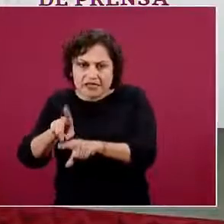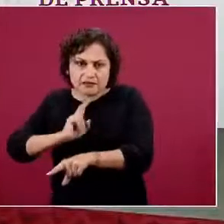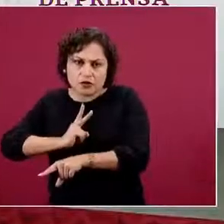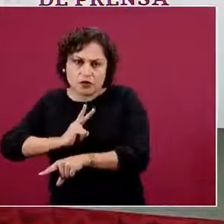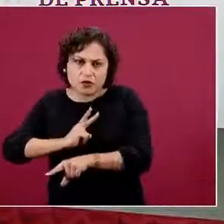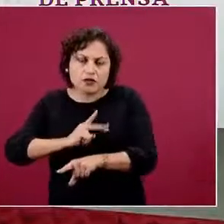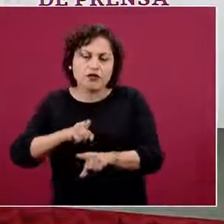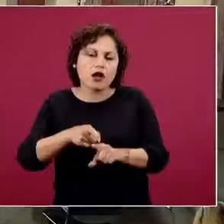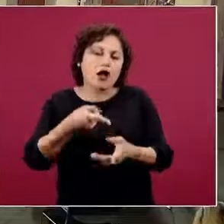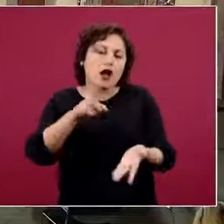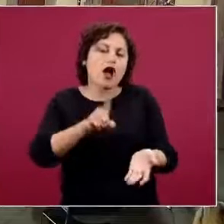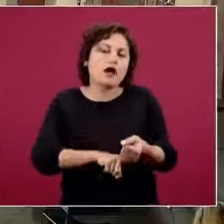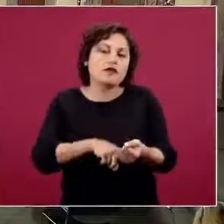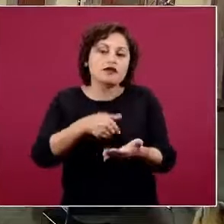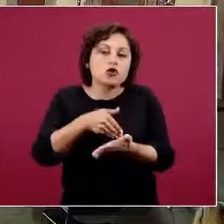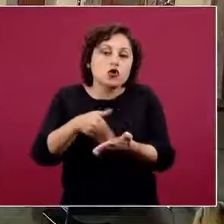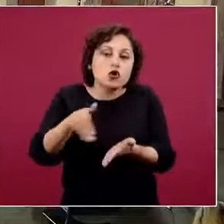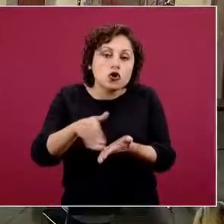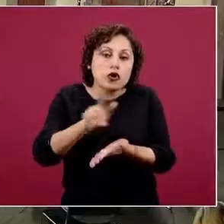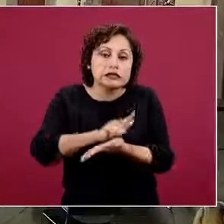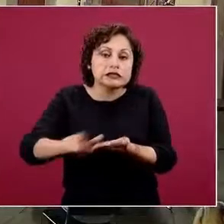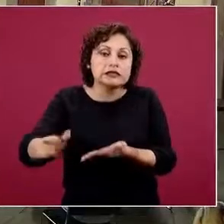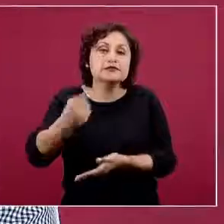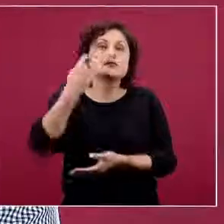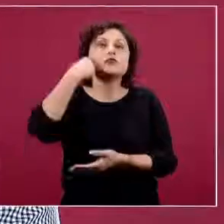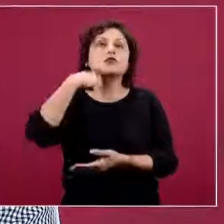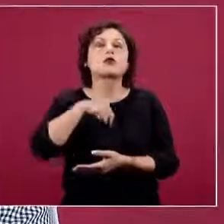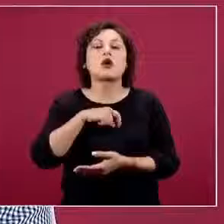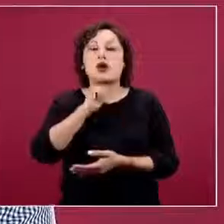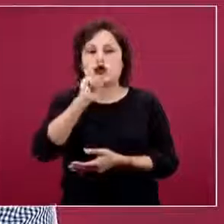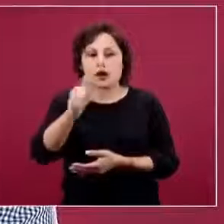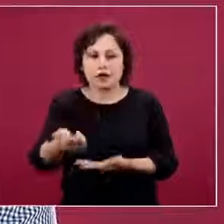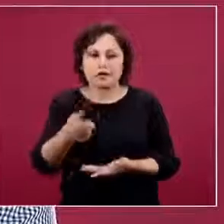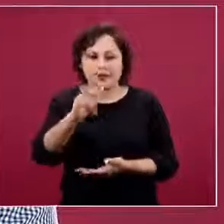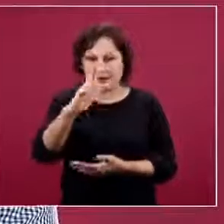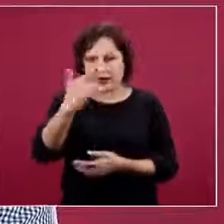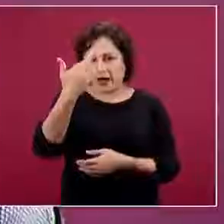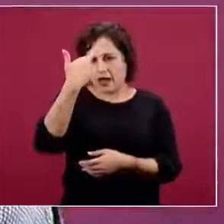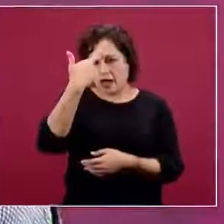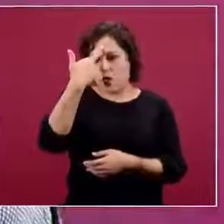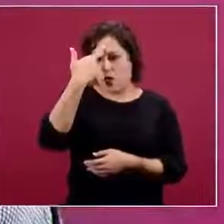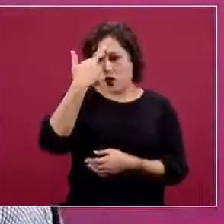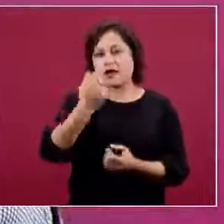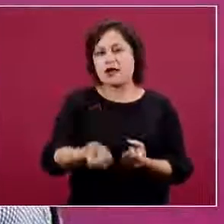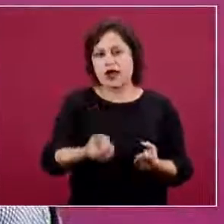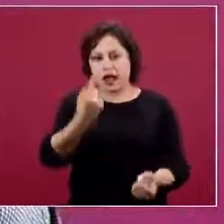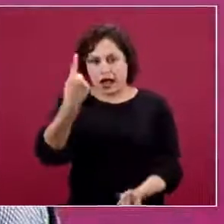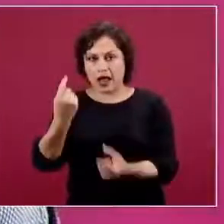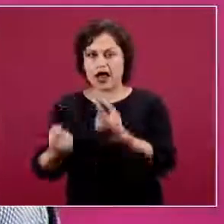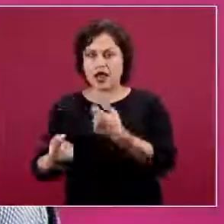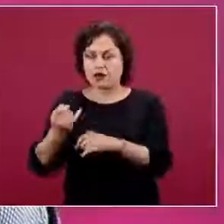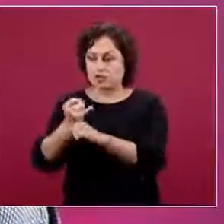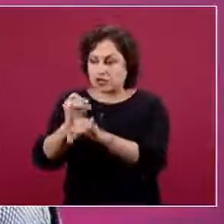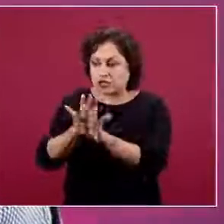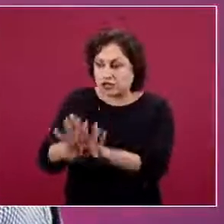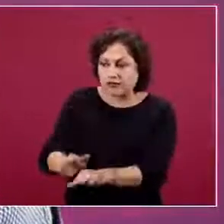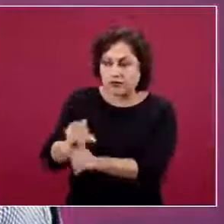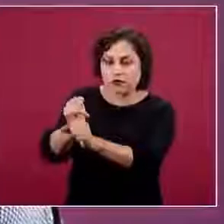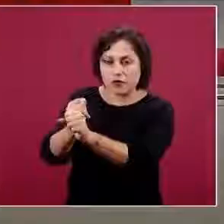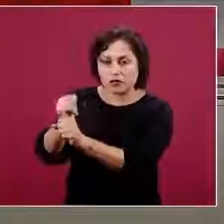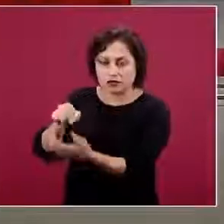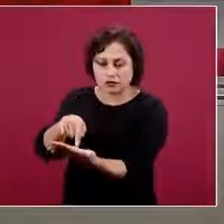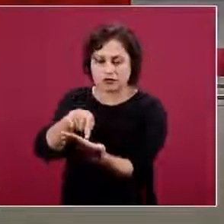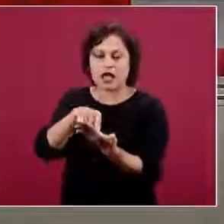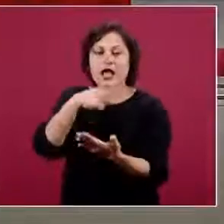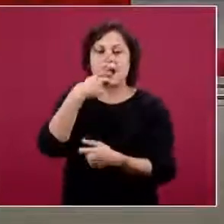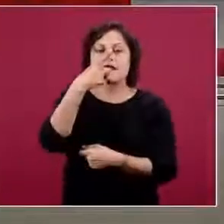vías respiratorias. Si recordamos nosotros también hay una serie, igual no son muchos, pero hay una serie de publicaciones que hablan de personas que